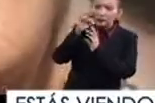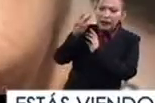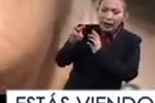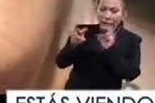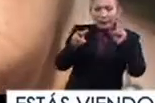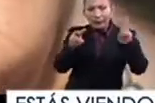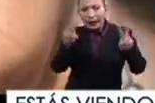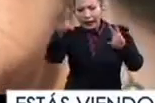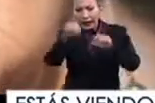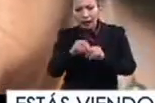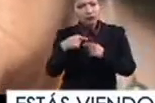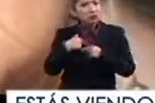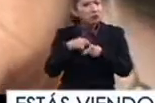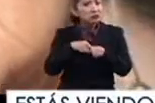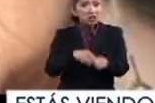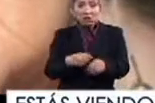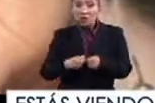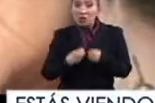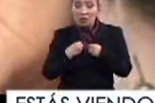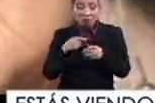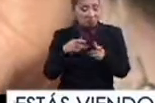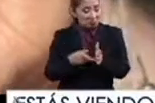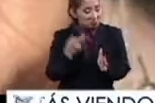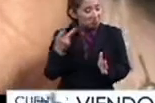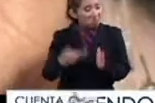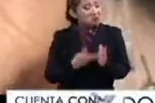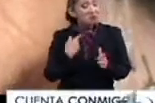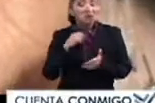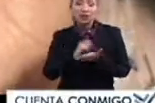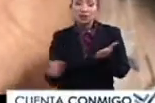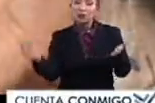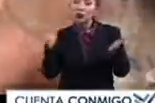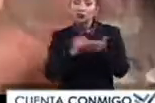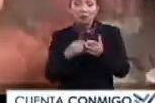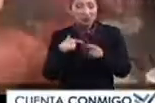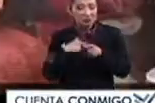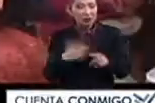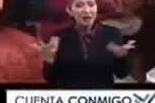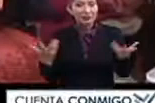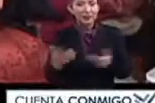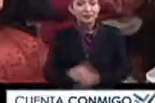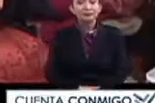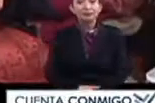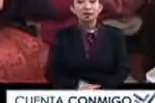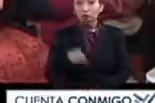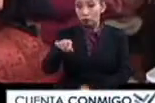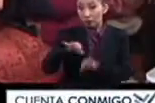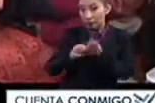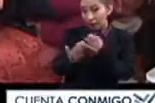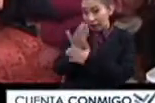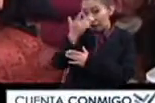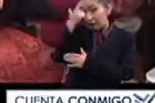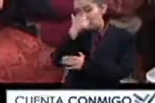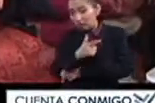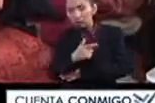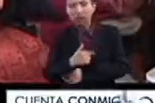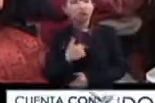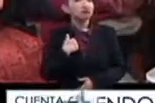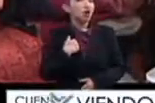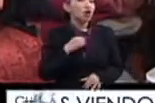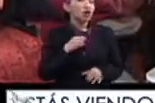me alcance la vida, seguiré escribiendo. Espero bueno, vamos a ver. ¿Trabajas en la mañana, en la noche?